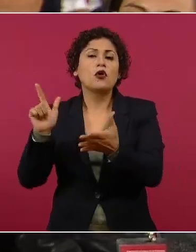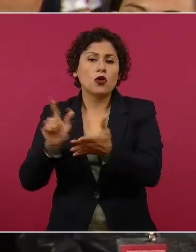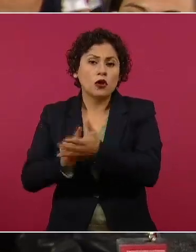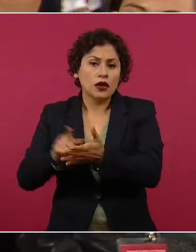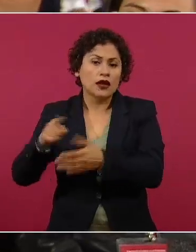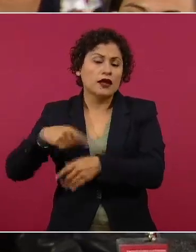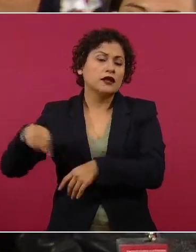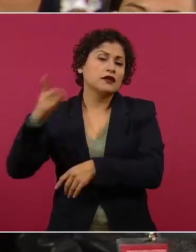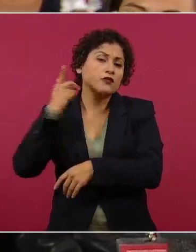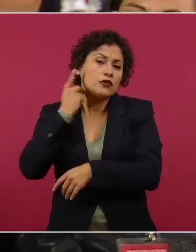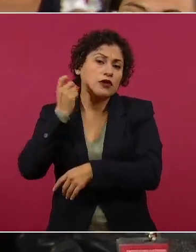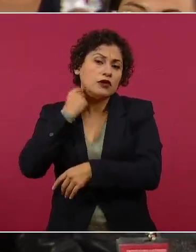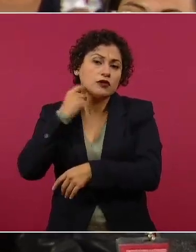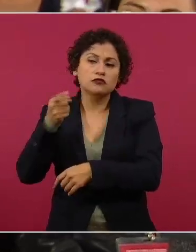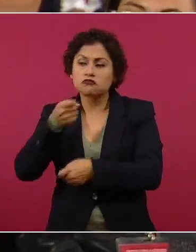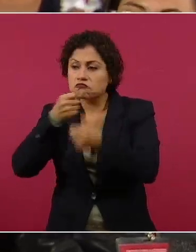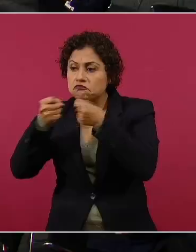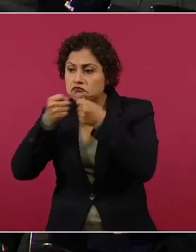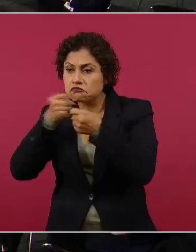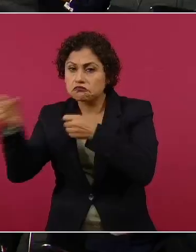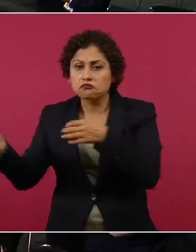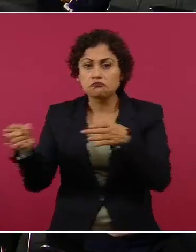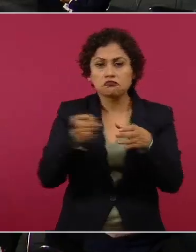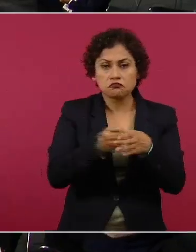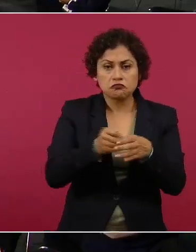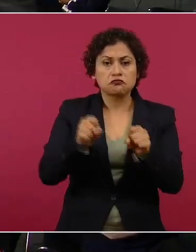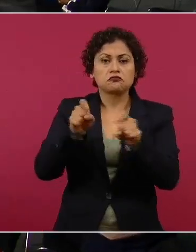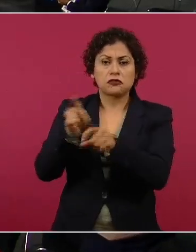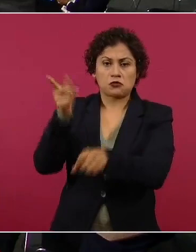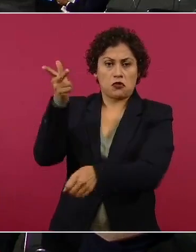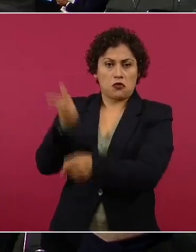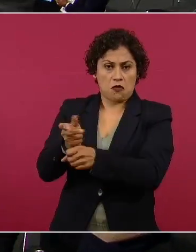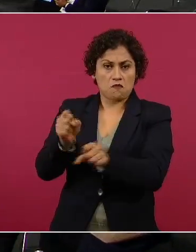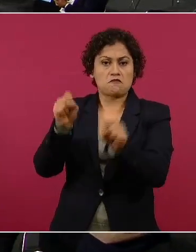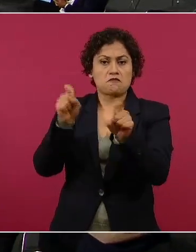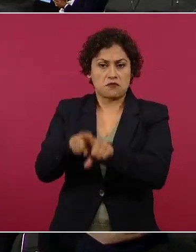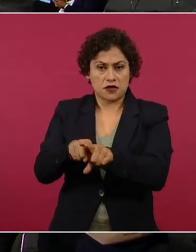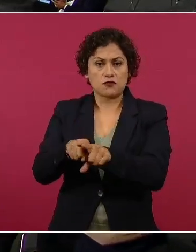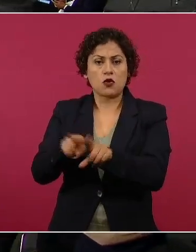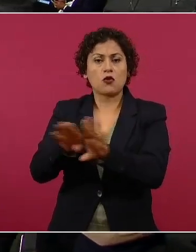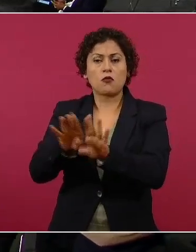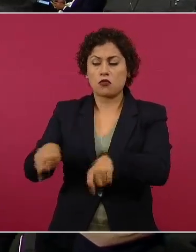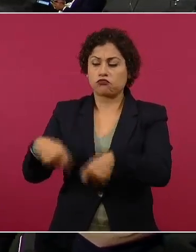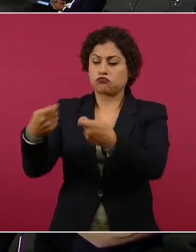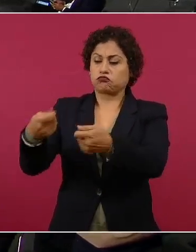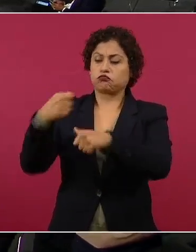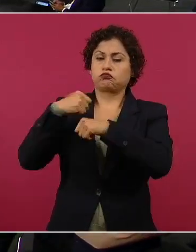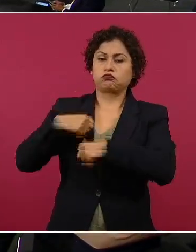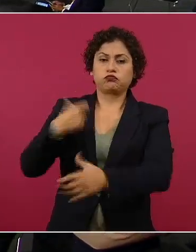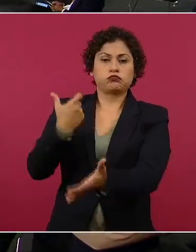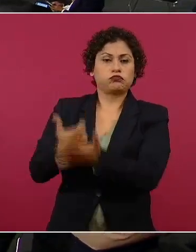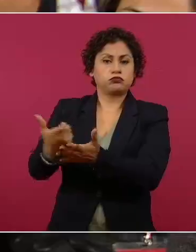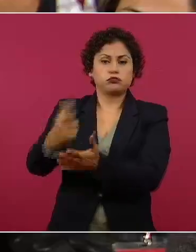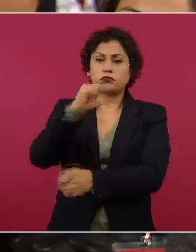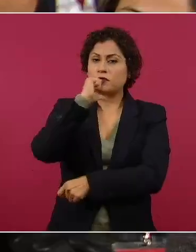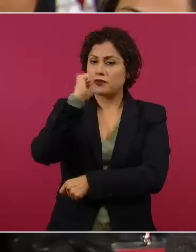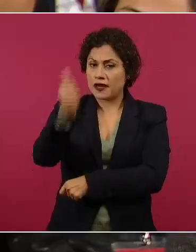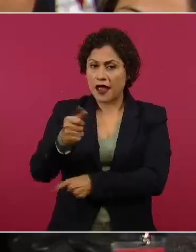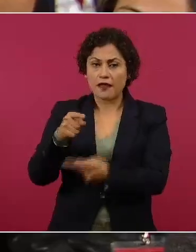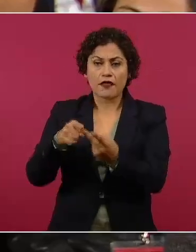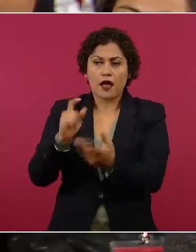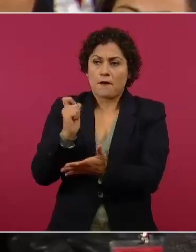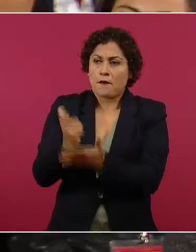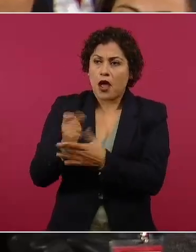pública y entrevistas públicas, incluso televisadas y en tiempo real. Son cargos honoríficos que no reciben sueldo ni pago en